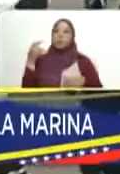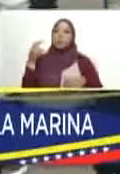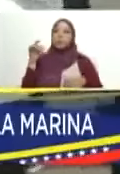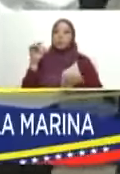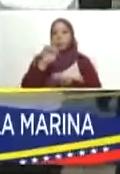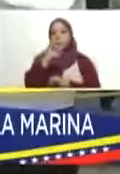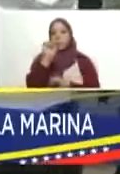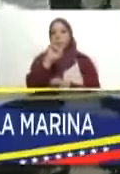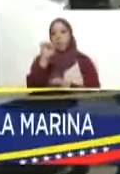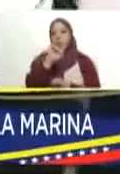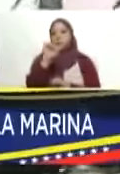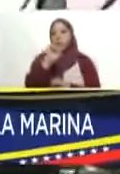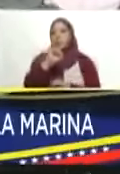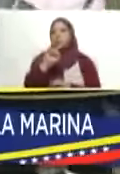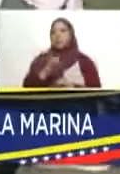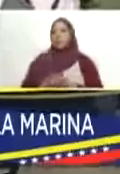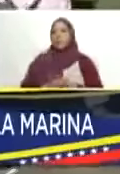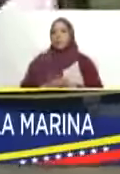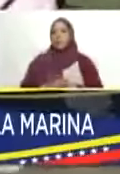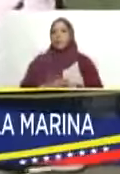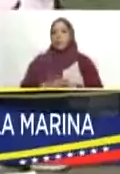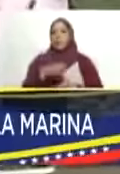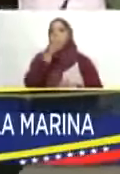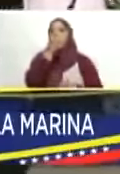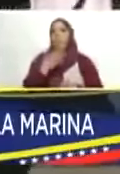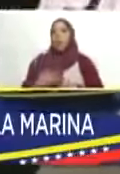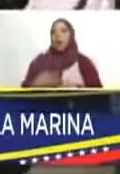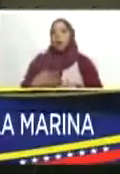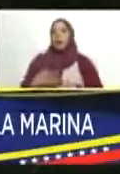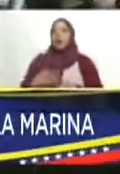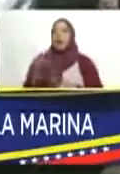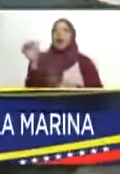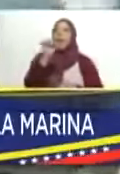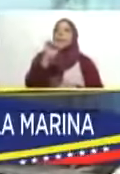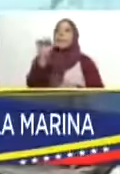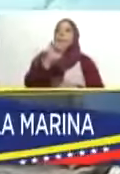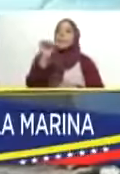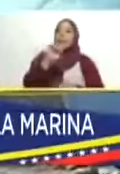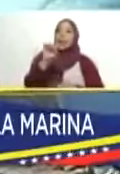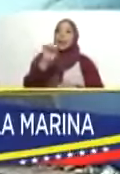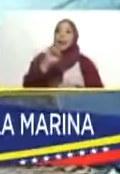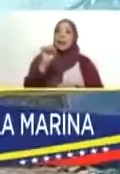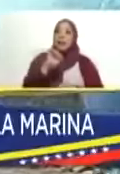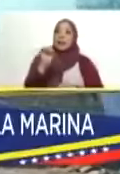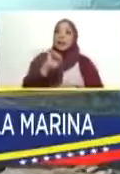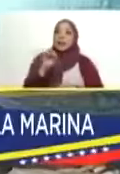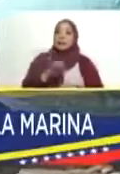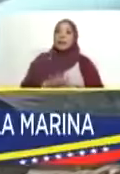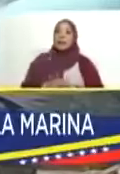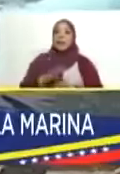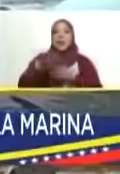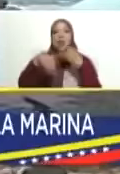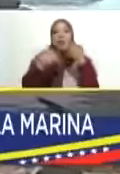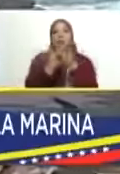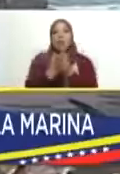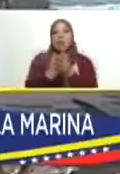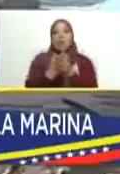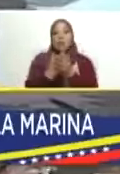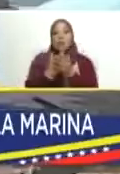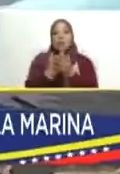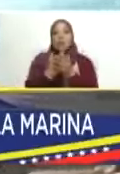carro. Ah, bueno, vamos a manejar por todo el